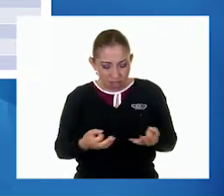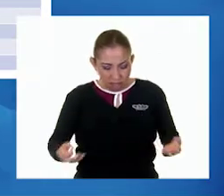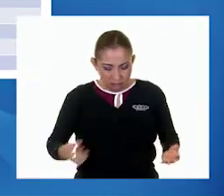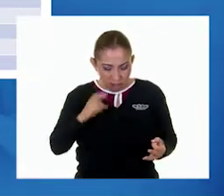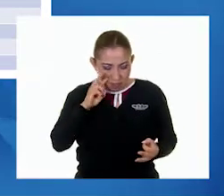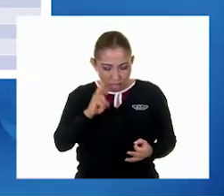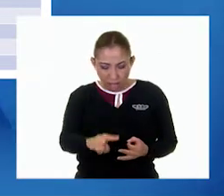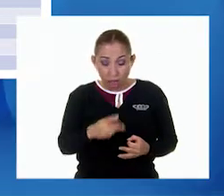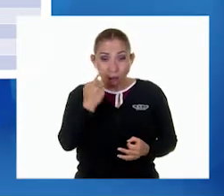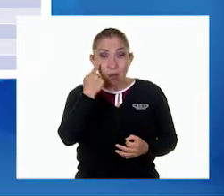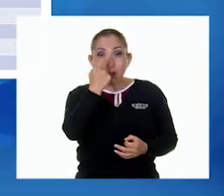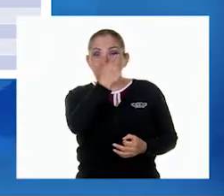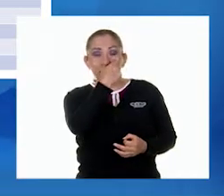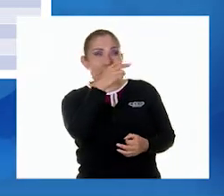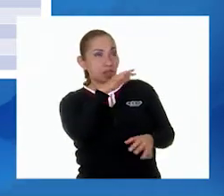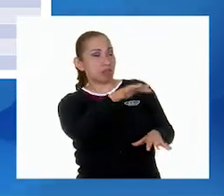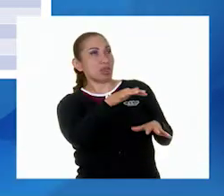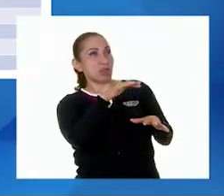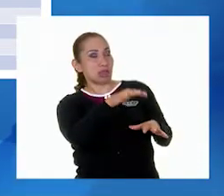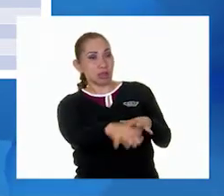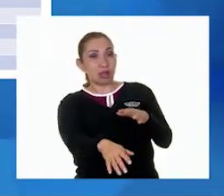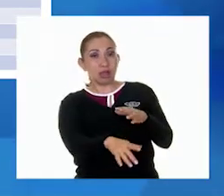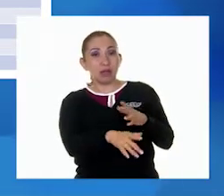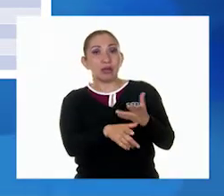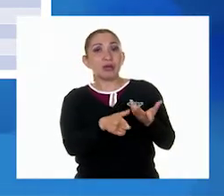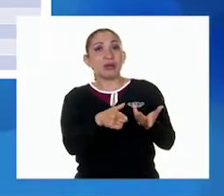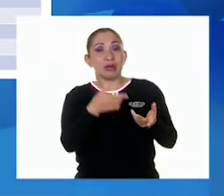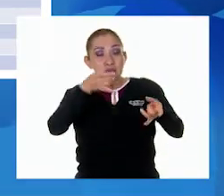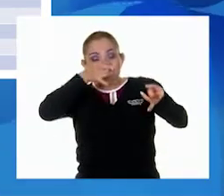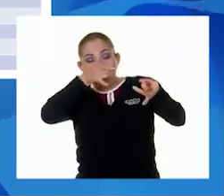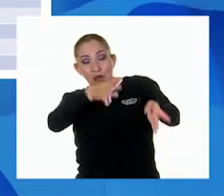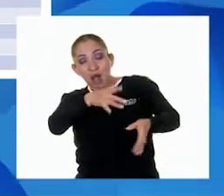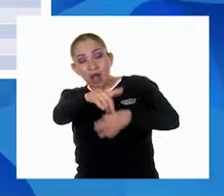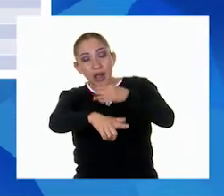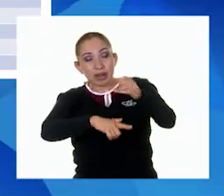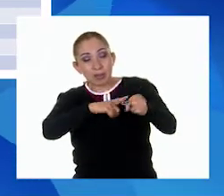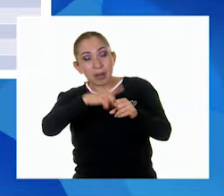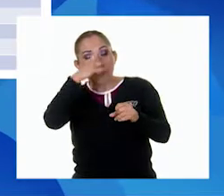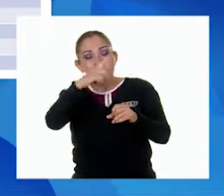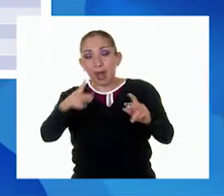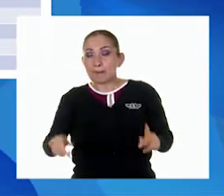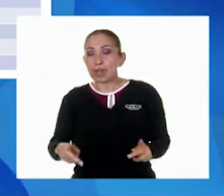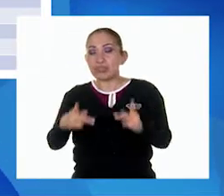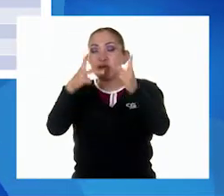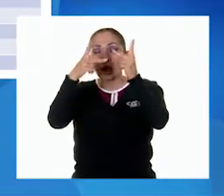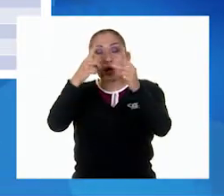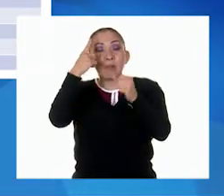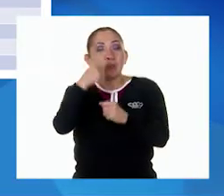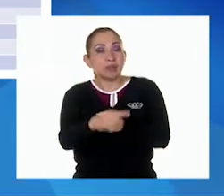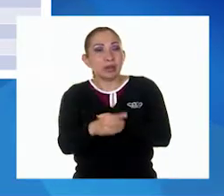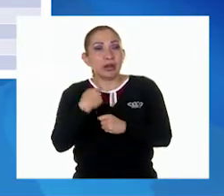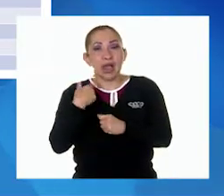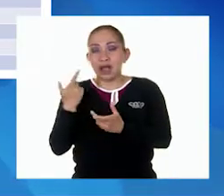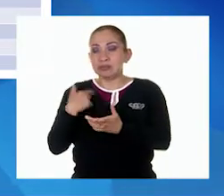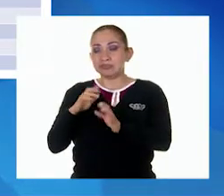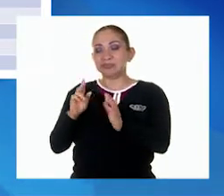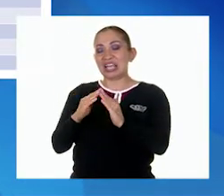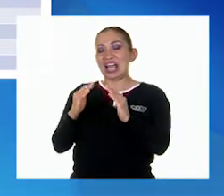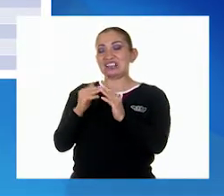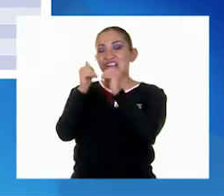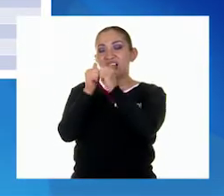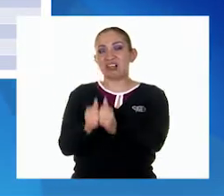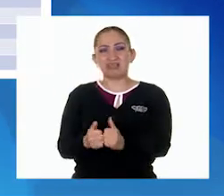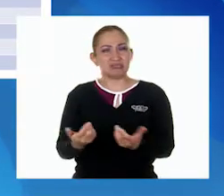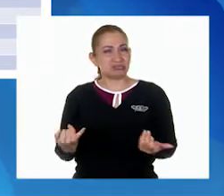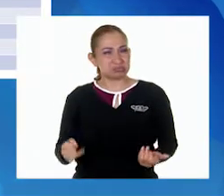Contaminación visual. Cazar la fauna nativa para su venta o para mantenerla como mascota, eso es